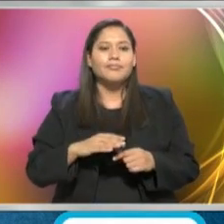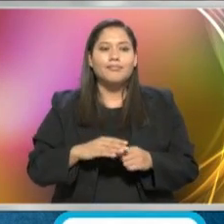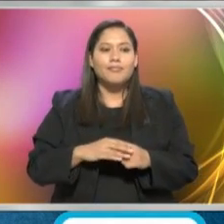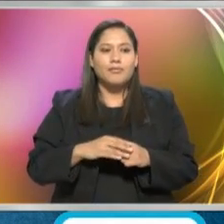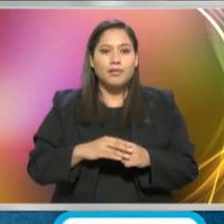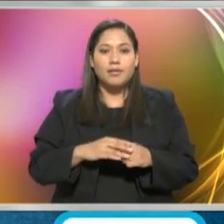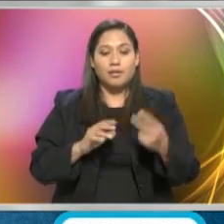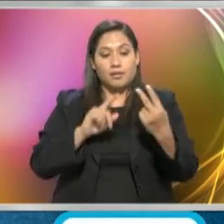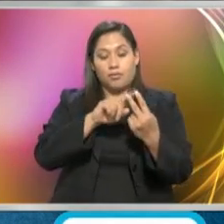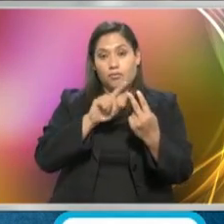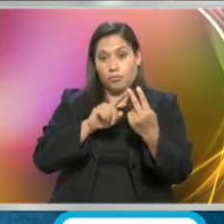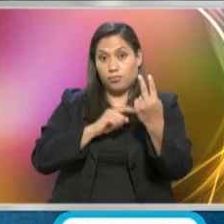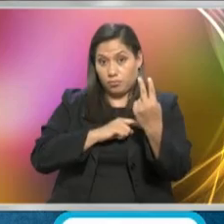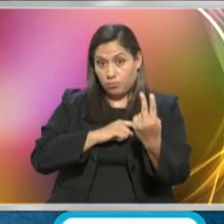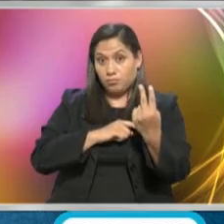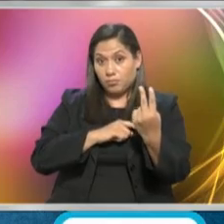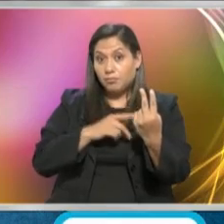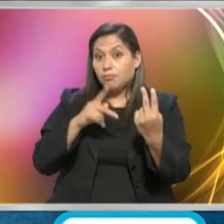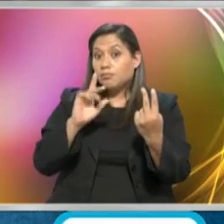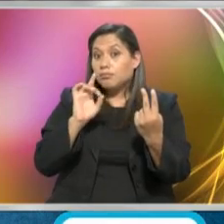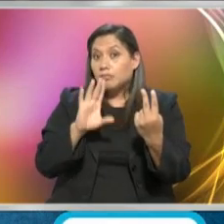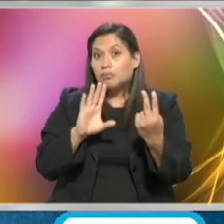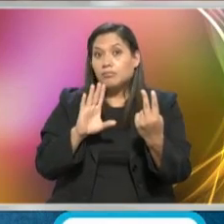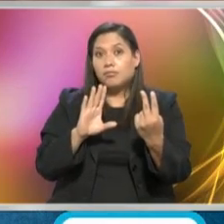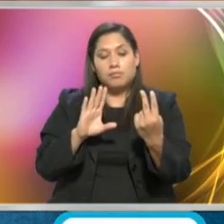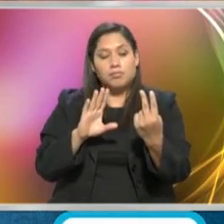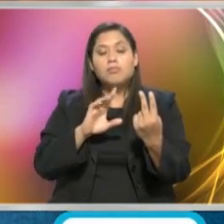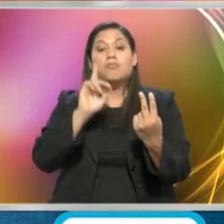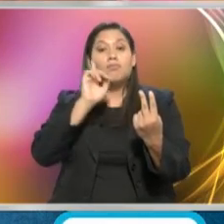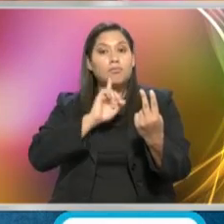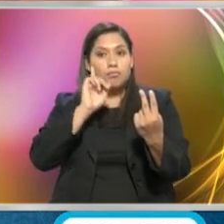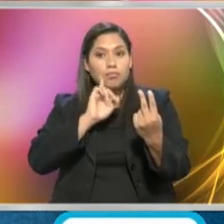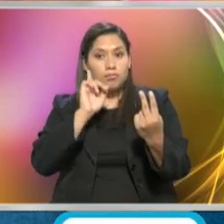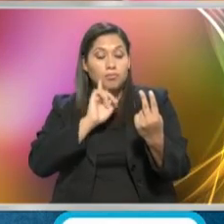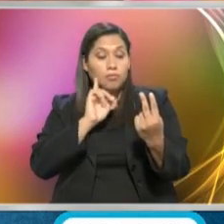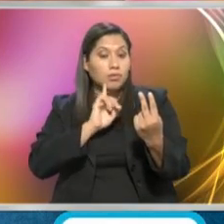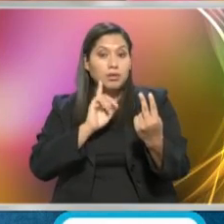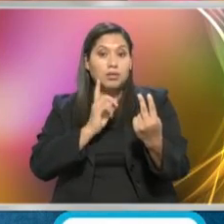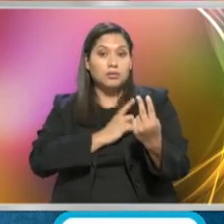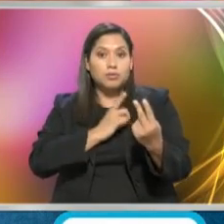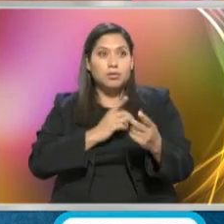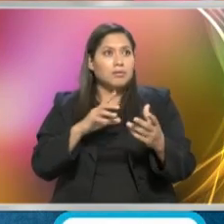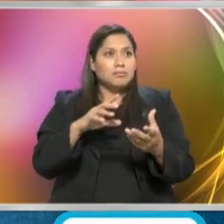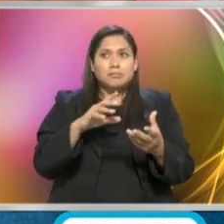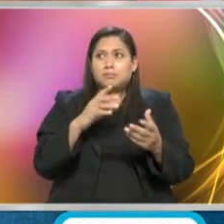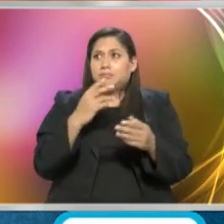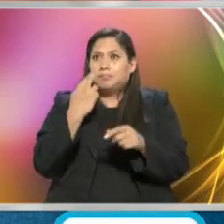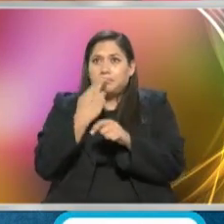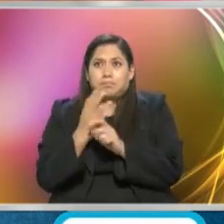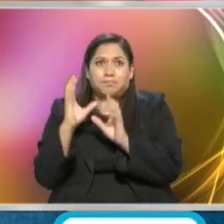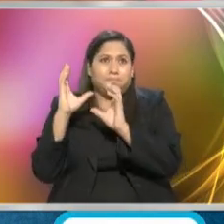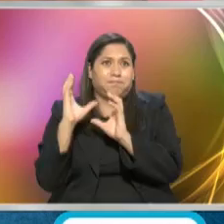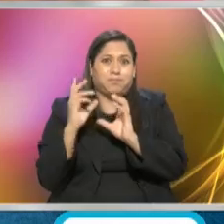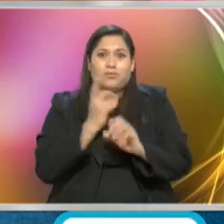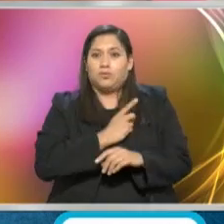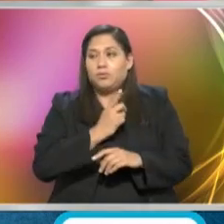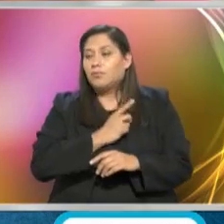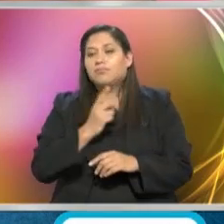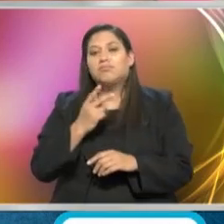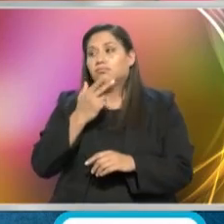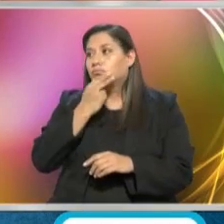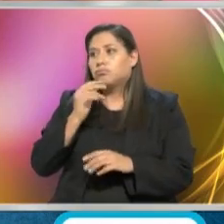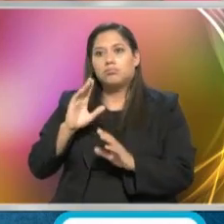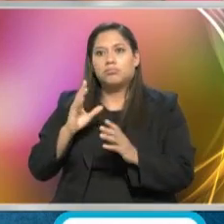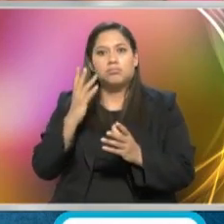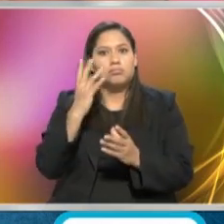que ver Desde dos. pero de repente nada más se queda la mujer con esta situación, ¿no? Por ejemplo, actualmente pues de repente